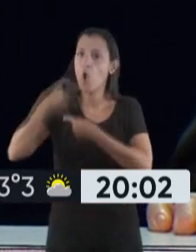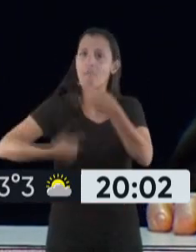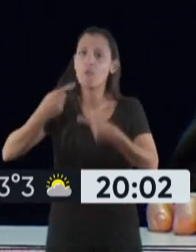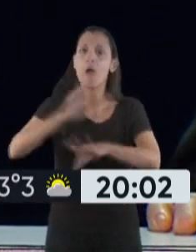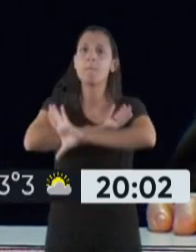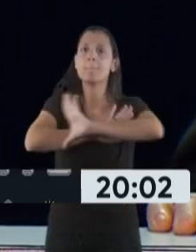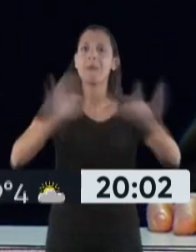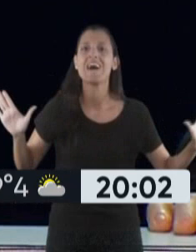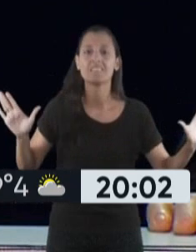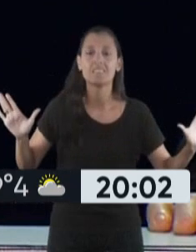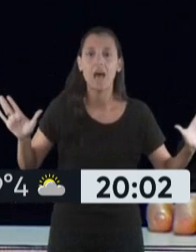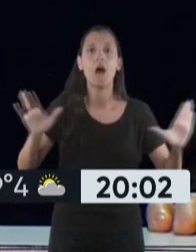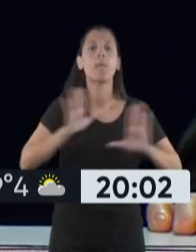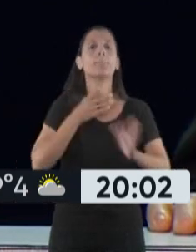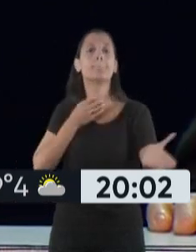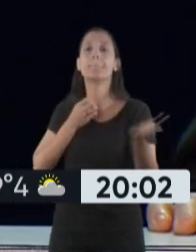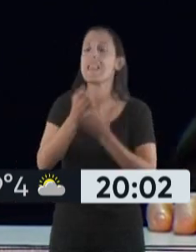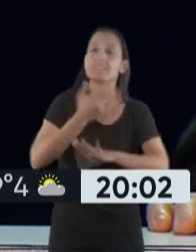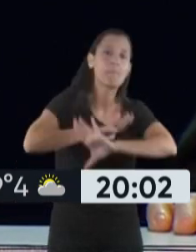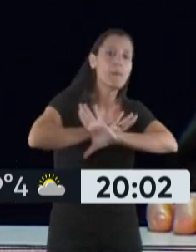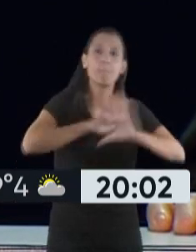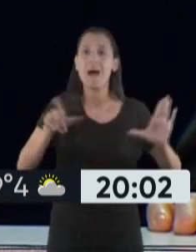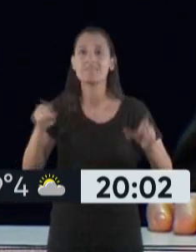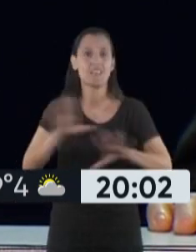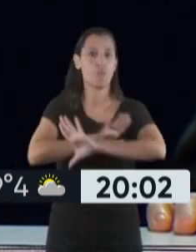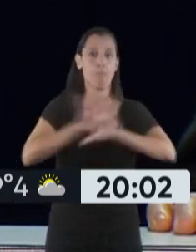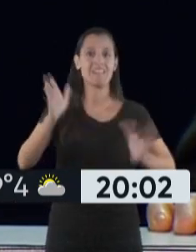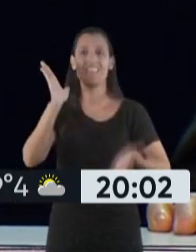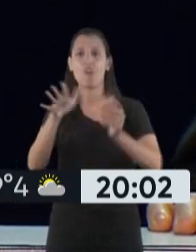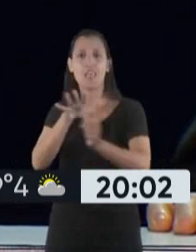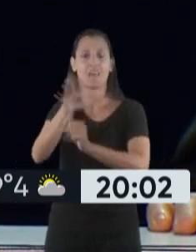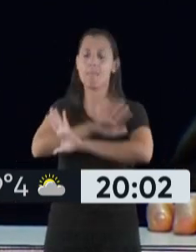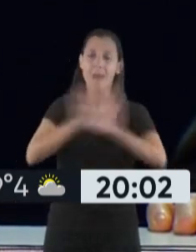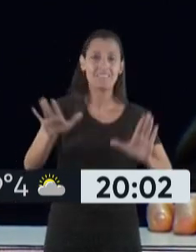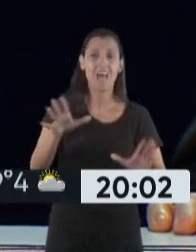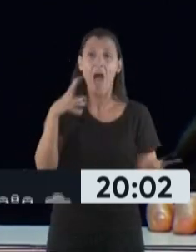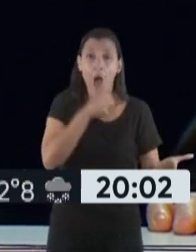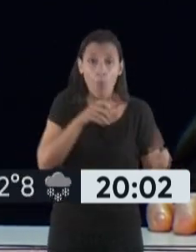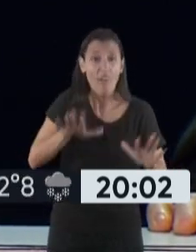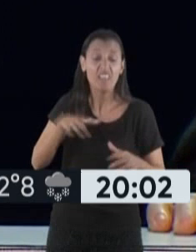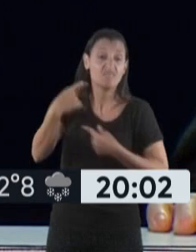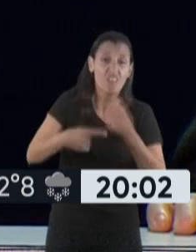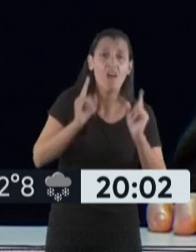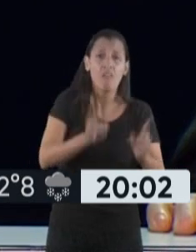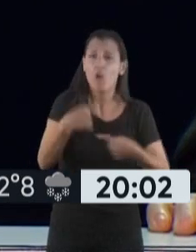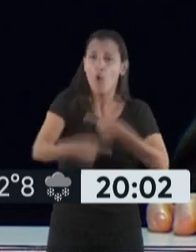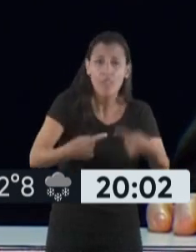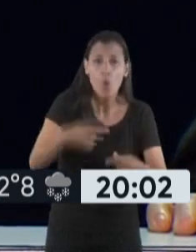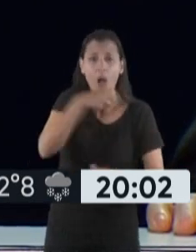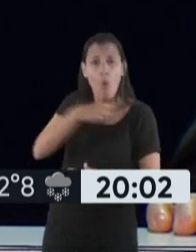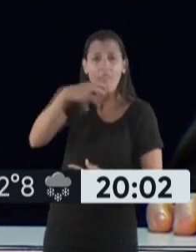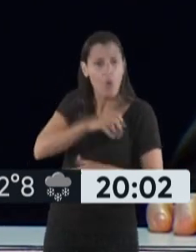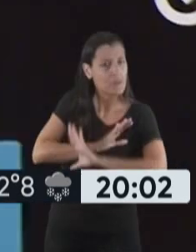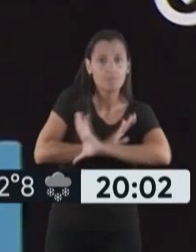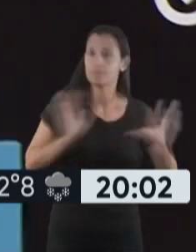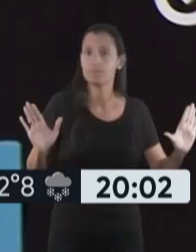termine de una buena vez y para siempre. Y no debemos seguir tolerando que eso ocurra. Con lo